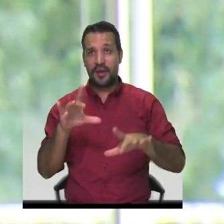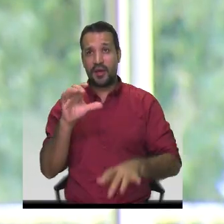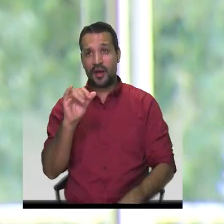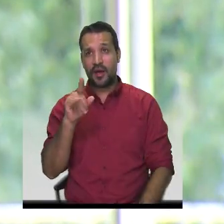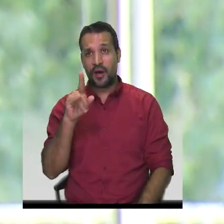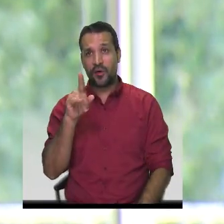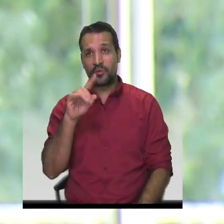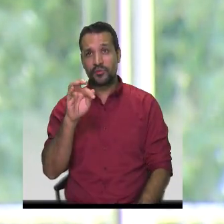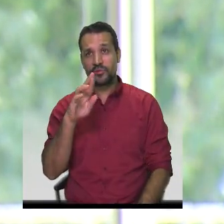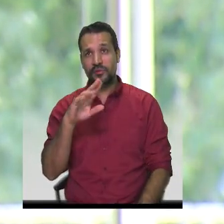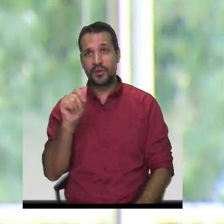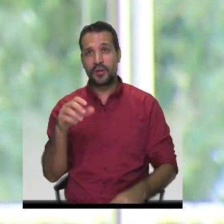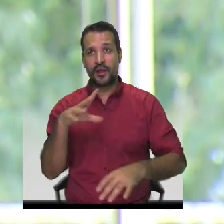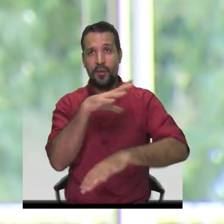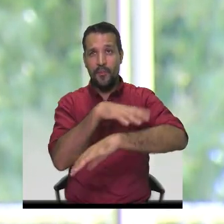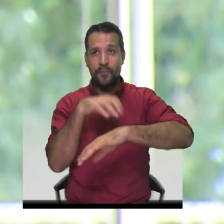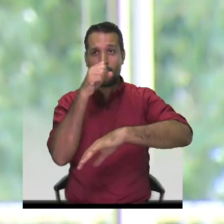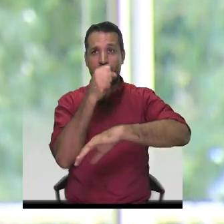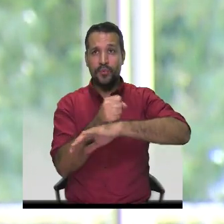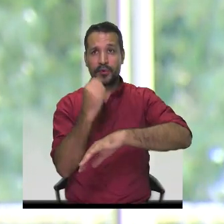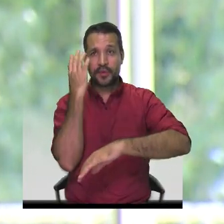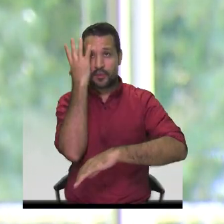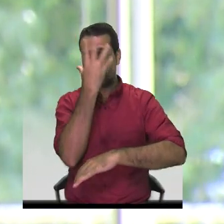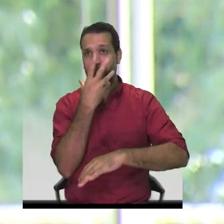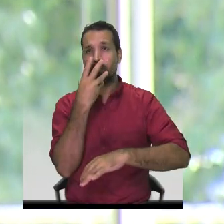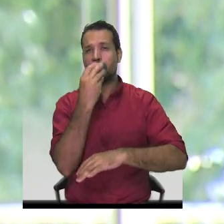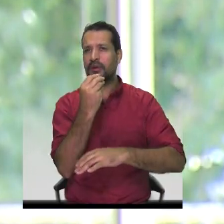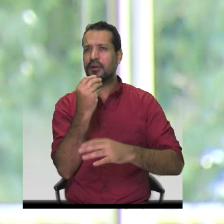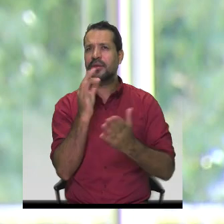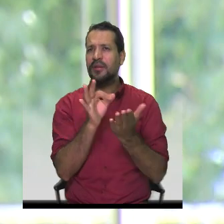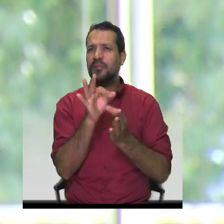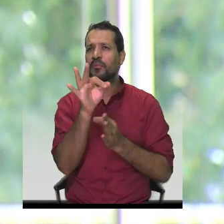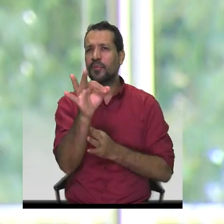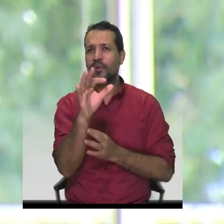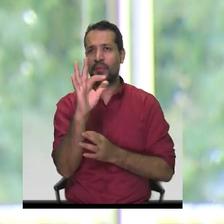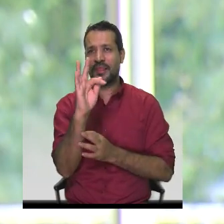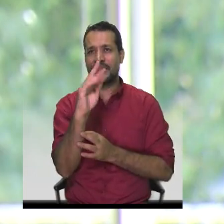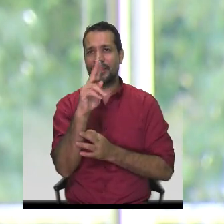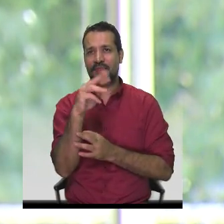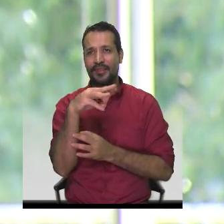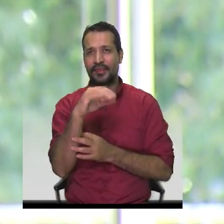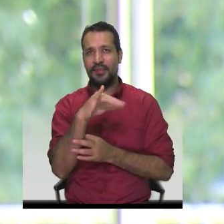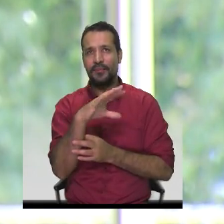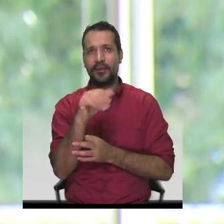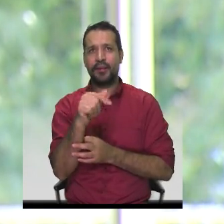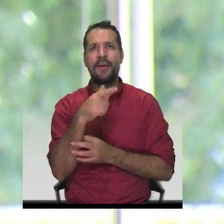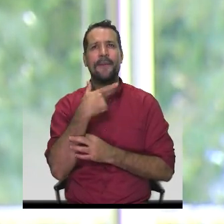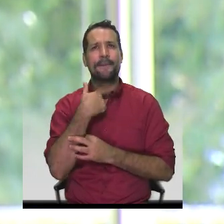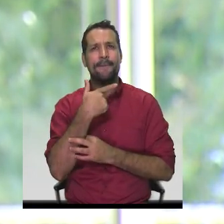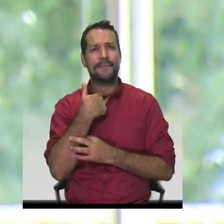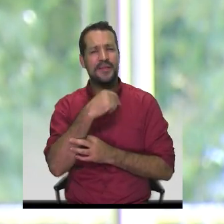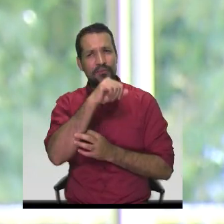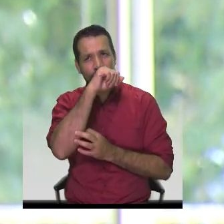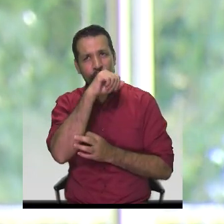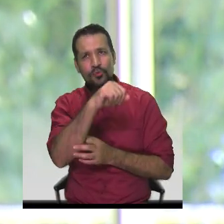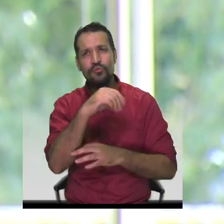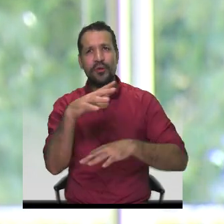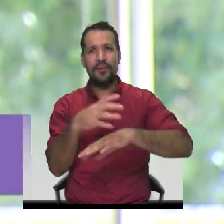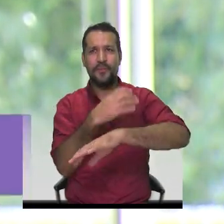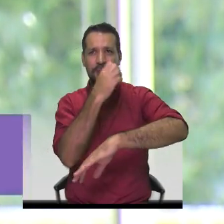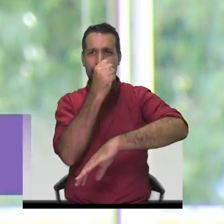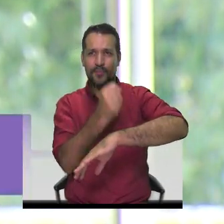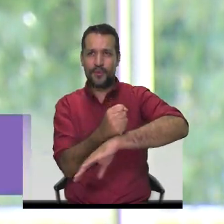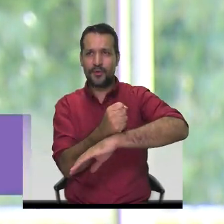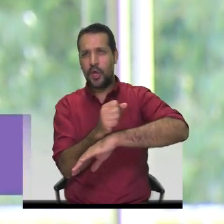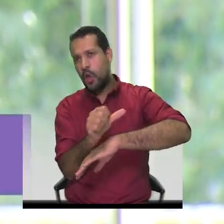las Bloomstone, hechas en Tasmania, es como un producto icónico de la moda. Y yo soy fan de esas botas. O sea, hoy me